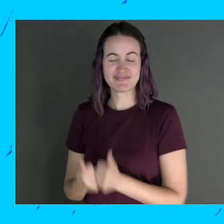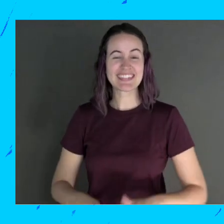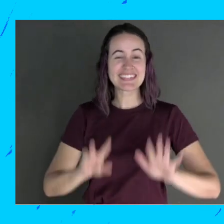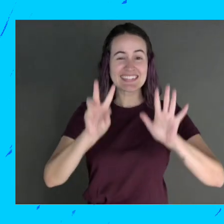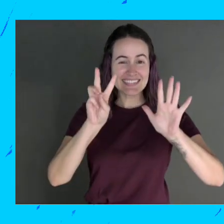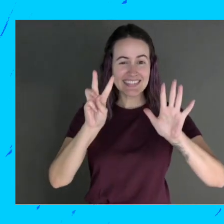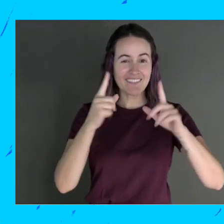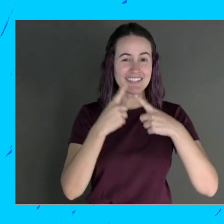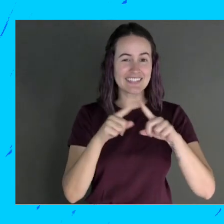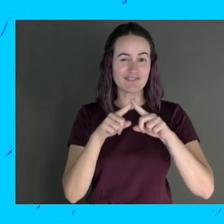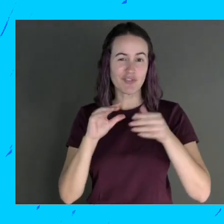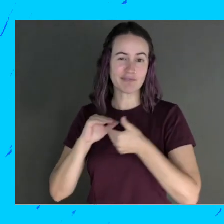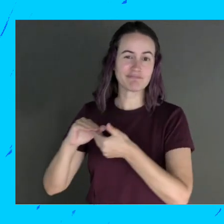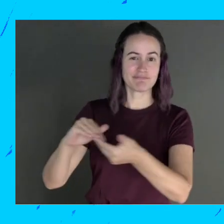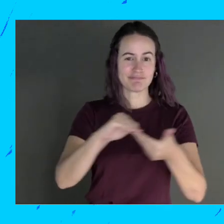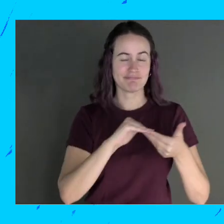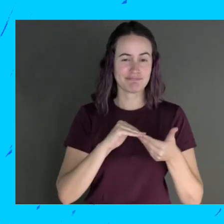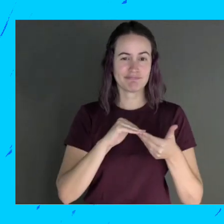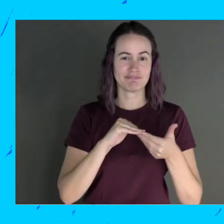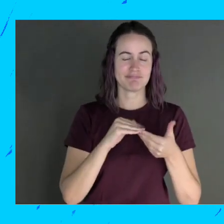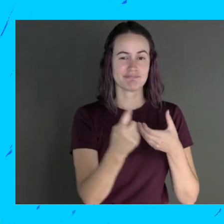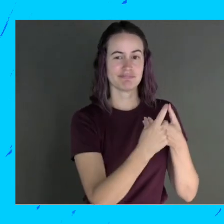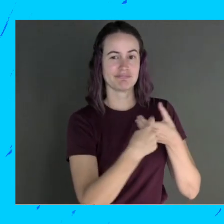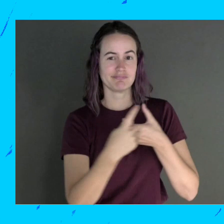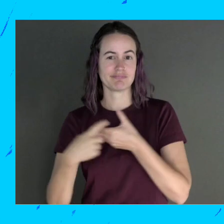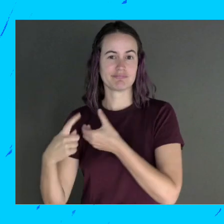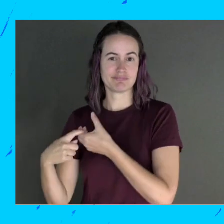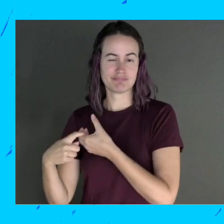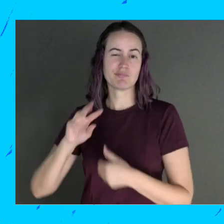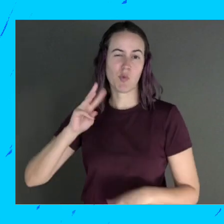de muchas agencias diferentes.